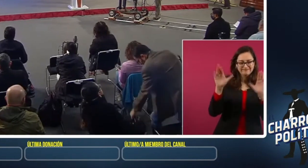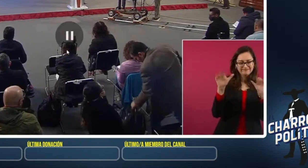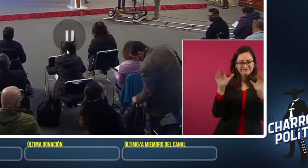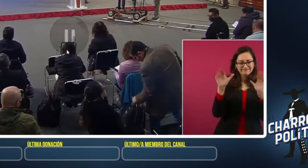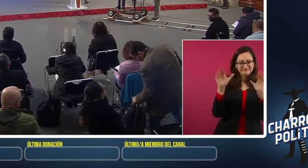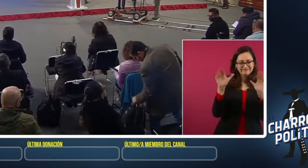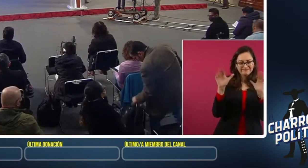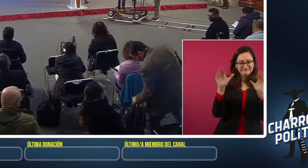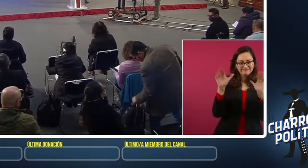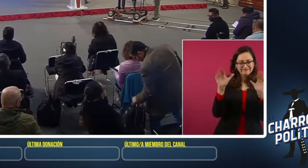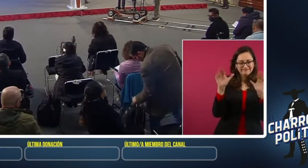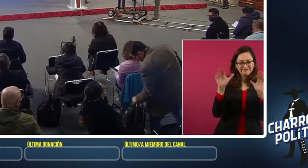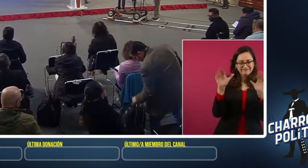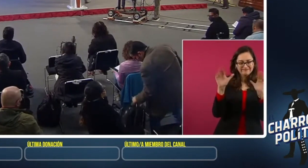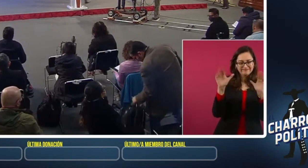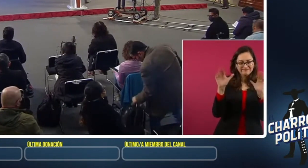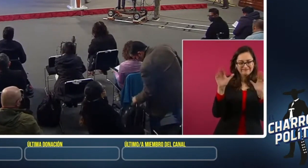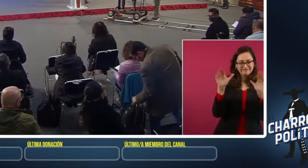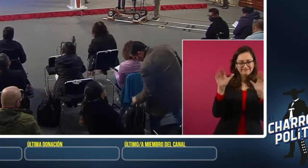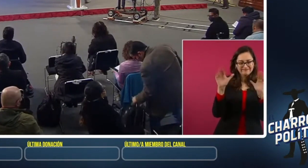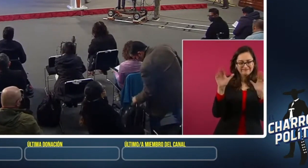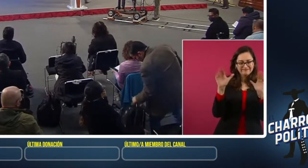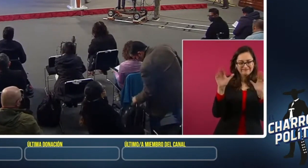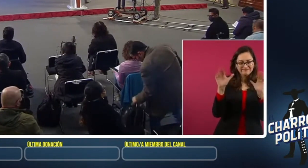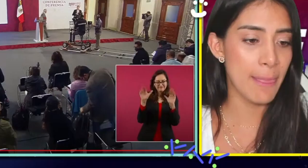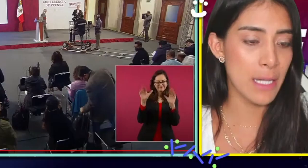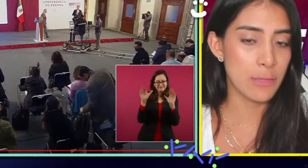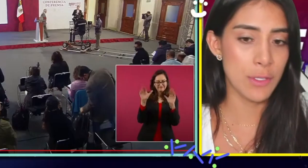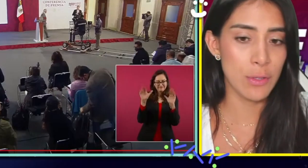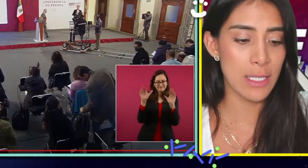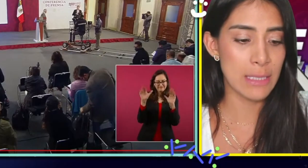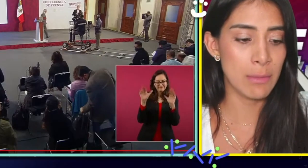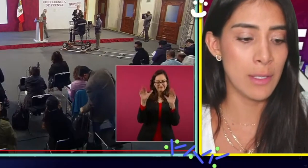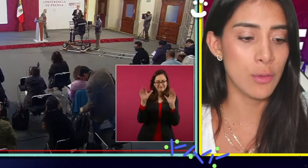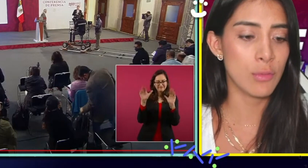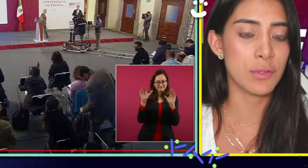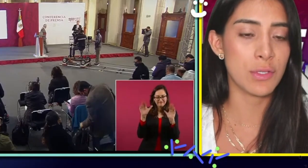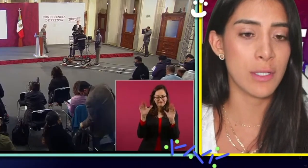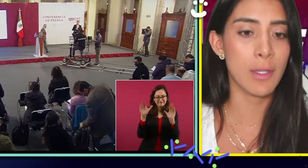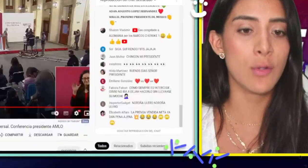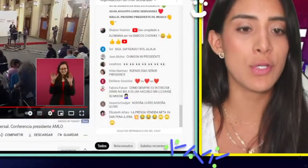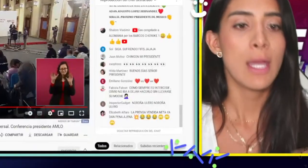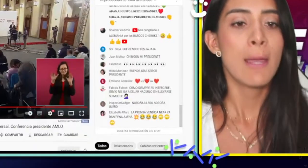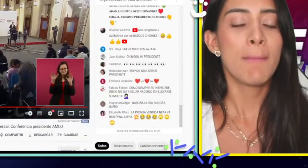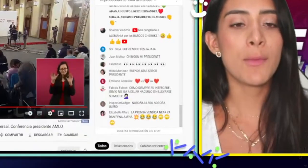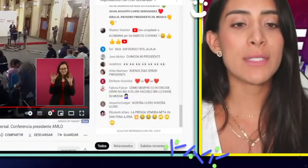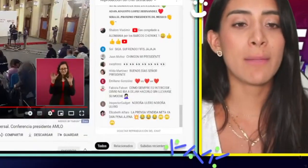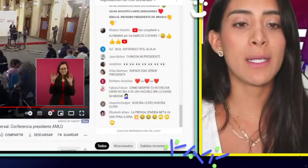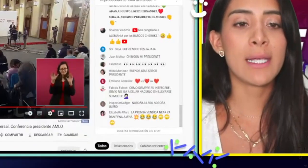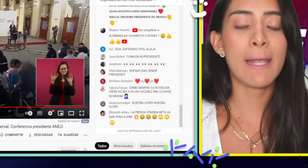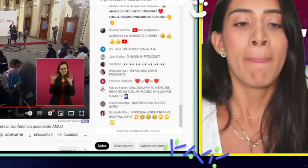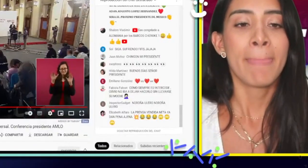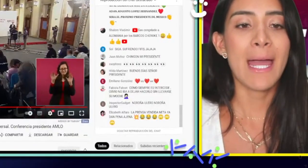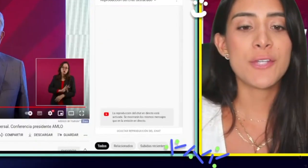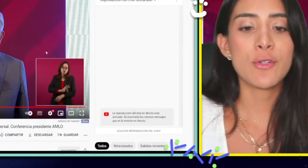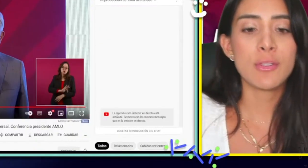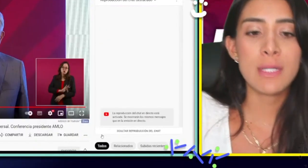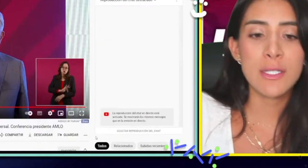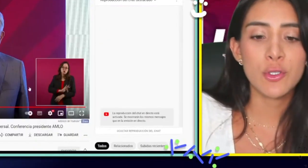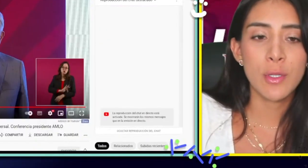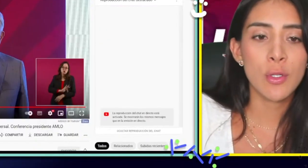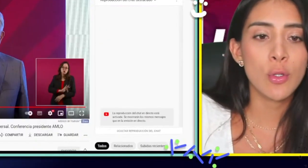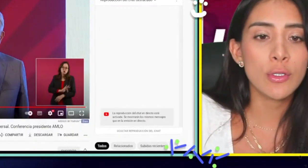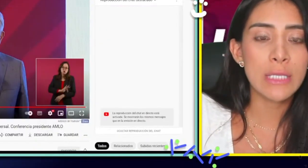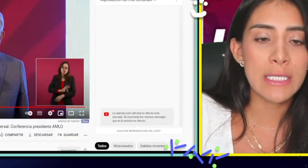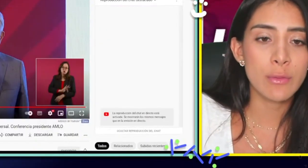adiós. Bueno, pues es el mensaje que manda el presidente ante la situación que están viviendo nuestros hermanos. Vimos también que hace unos